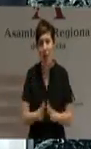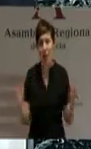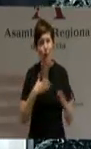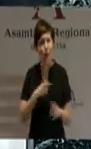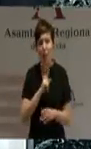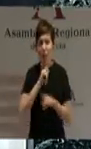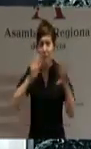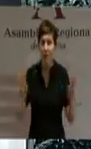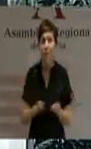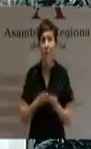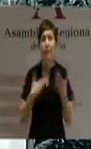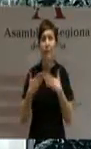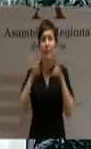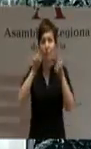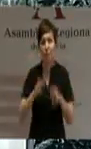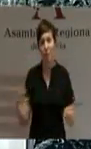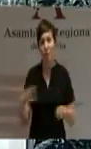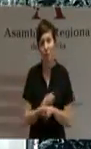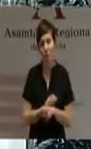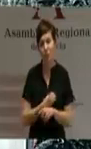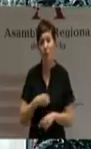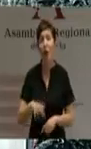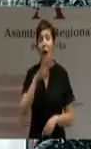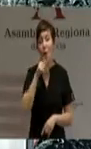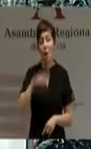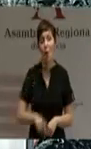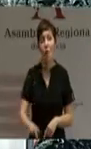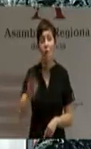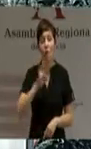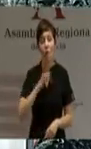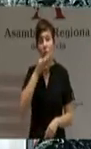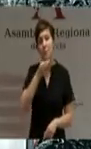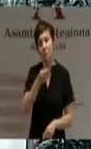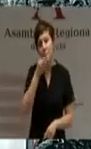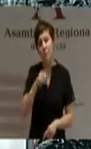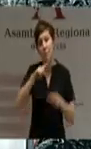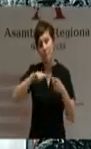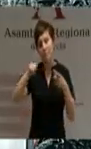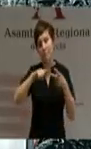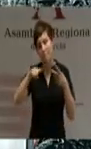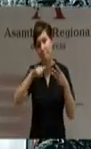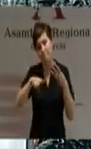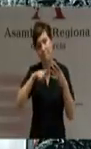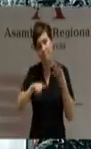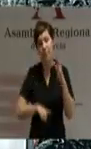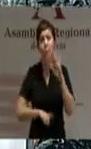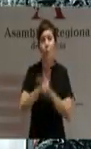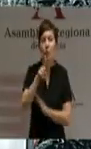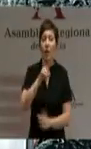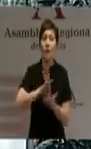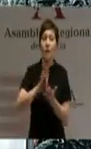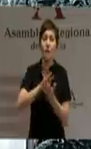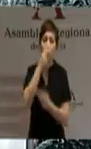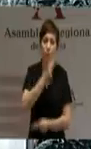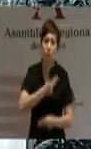cuando en mi segunda intervención doy cuenta una a una de cómo han evolucionado todos los servicios públicos en esta región